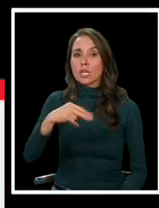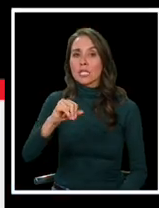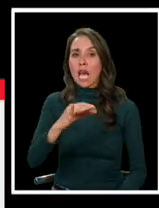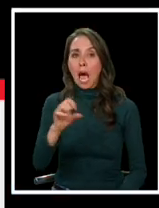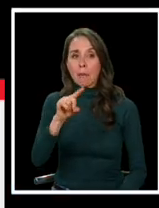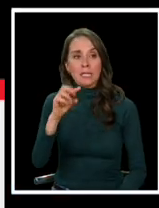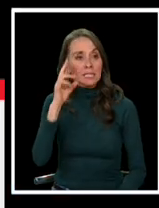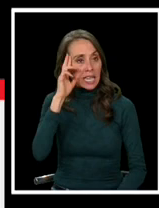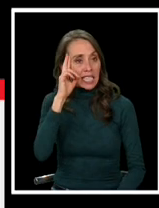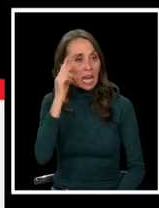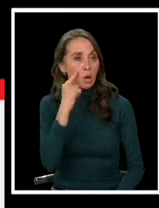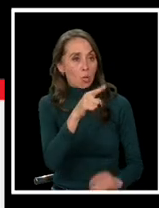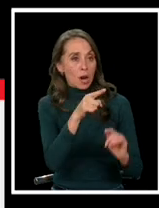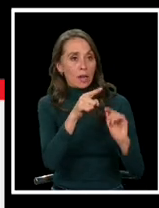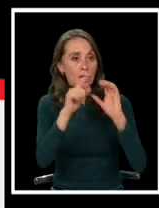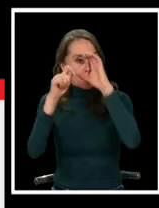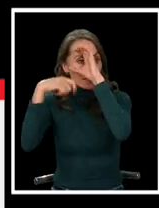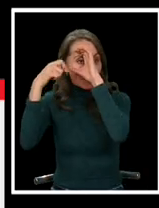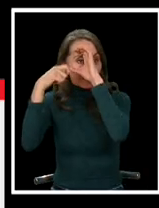vamos a recordarte